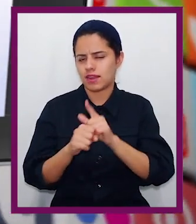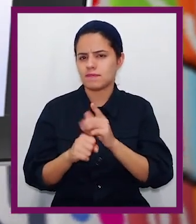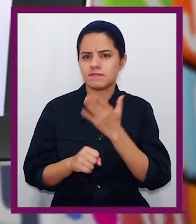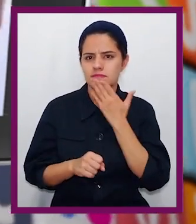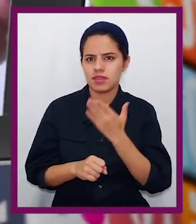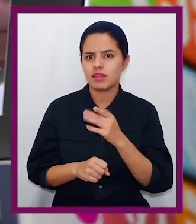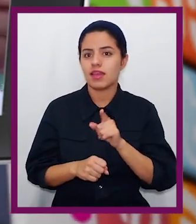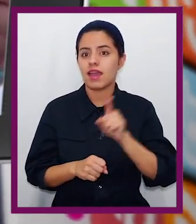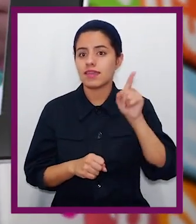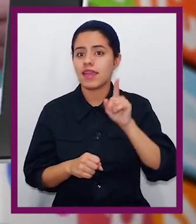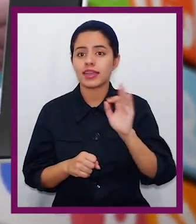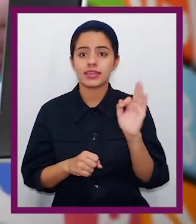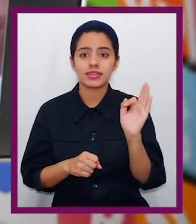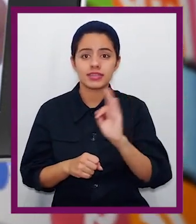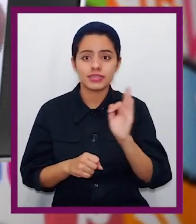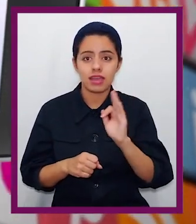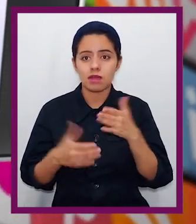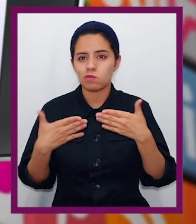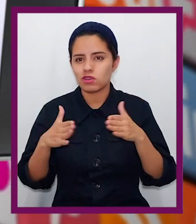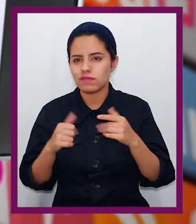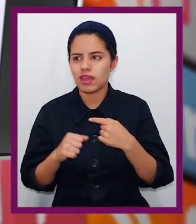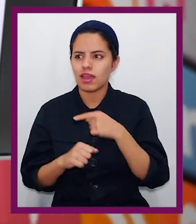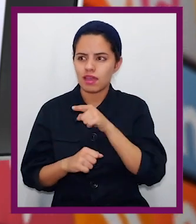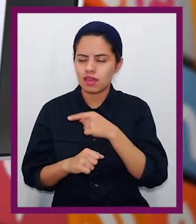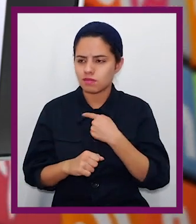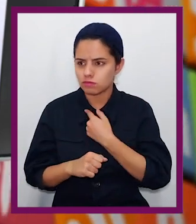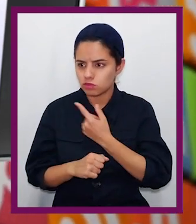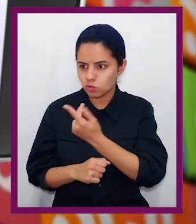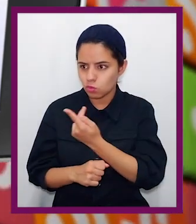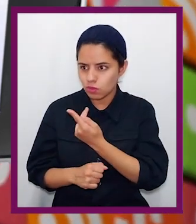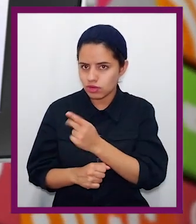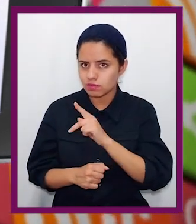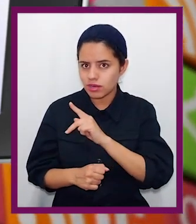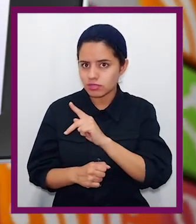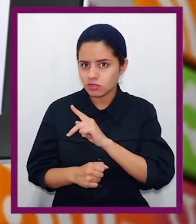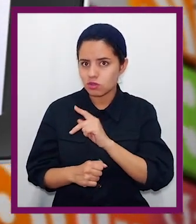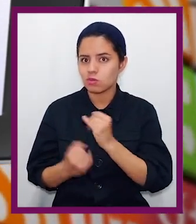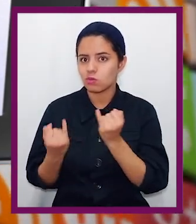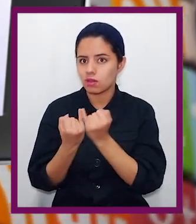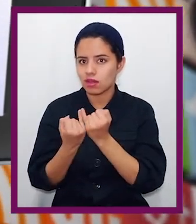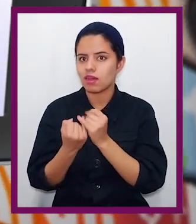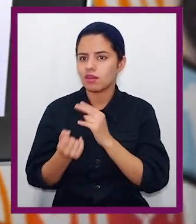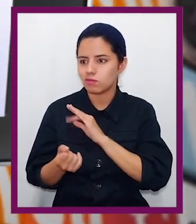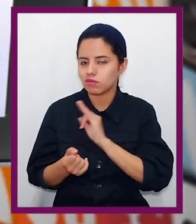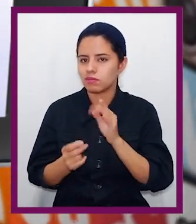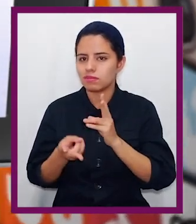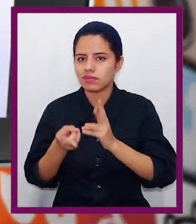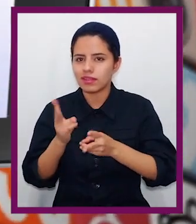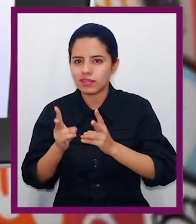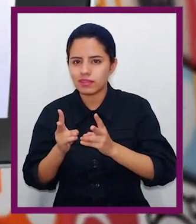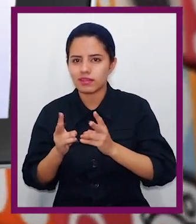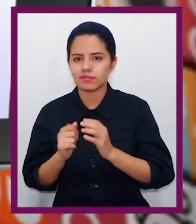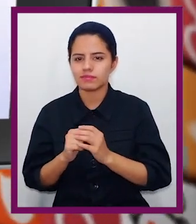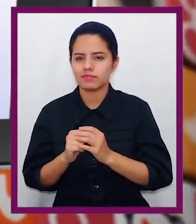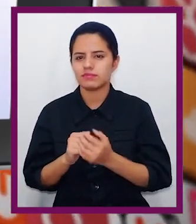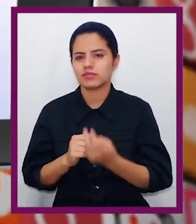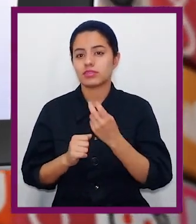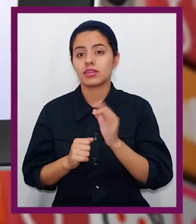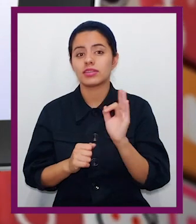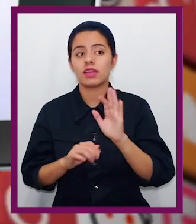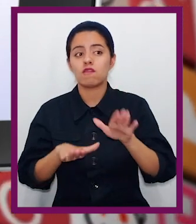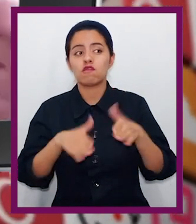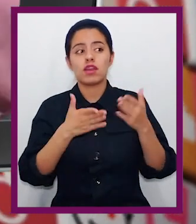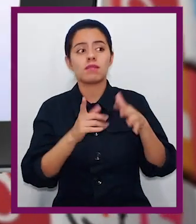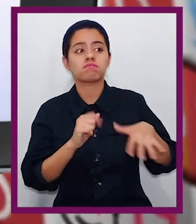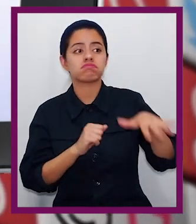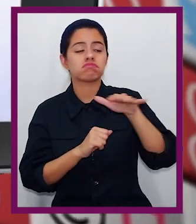conocer a alguien en Bolivia que también le gustan los cómics. Y entonces saber que ahí es ese lugar para poder ejecutar una parte de mi personalidad que tal vez